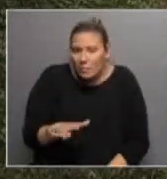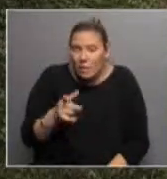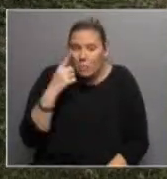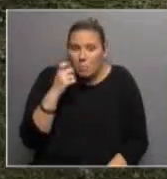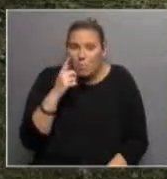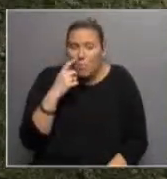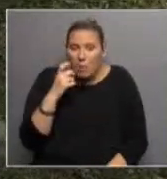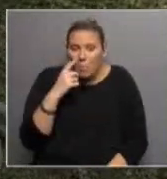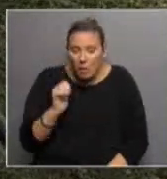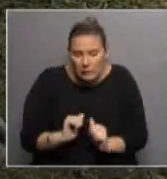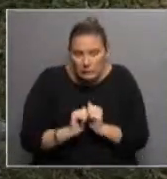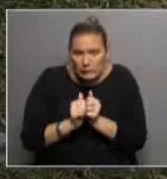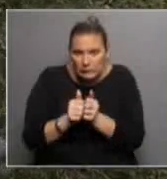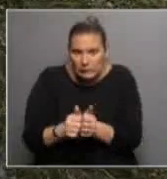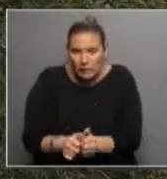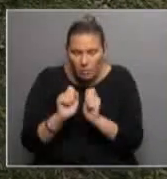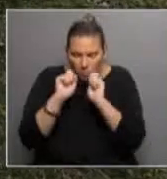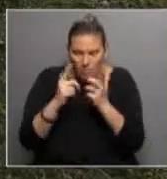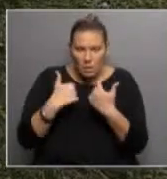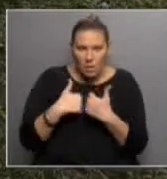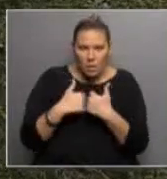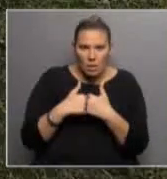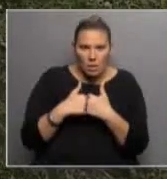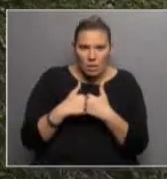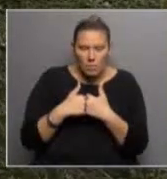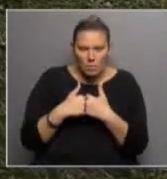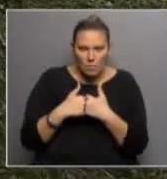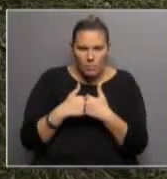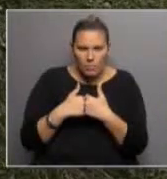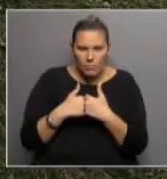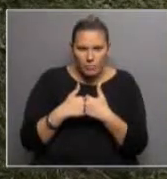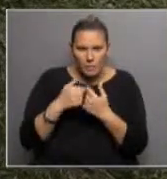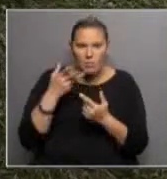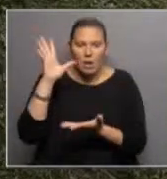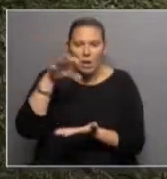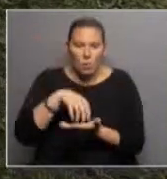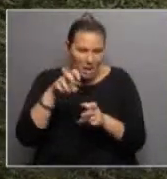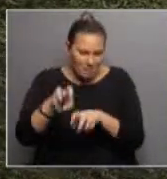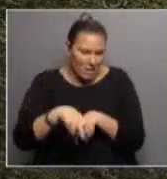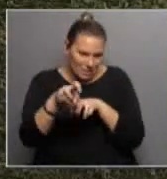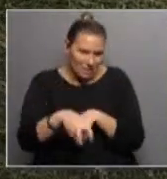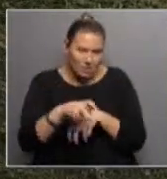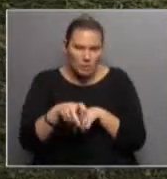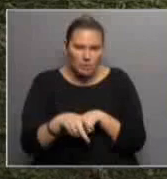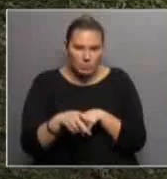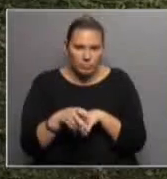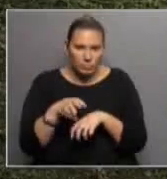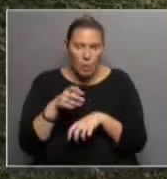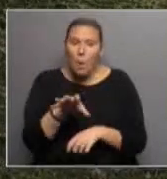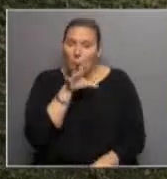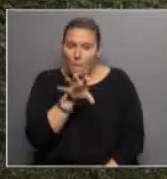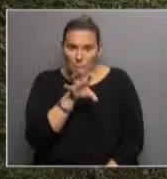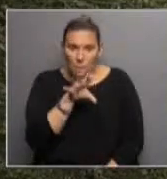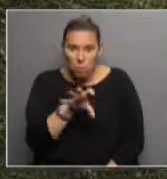iba conmigo, que hasta me llama la atención porque iba a la chacra donde plantaba. Y tenía un perro